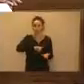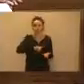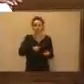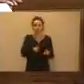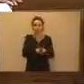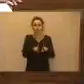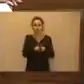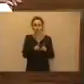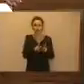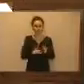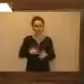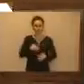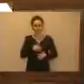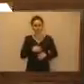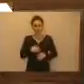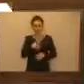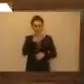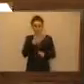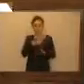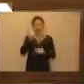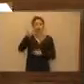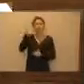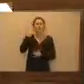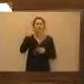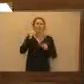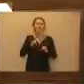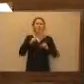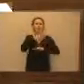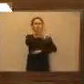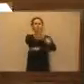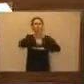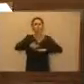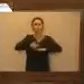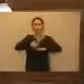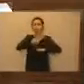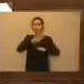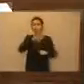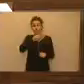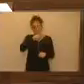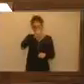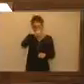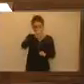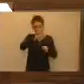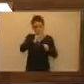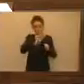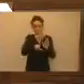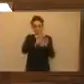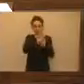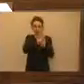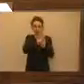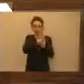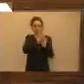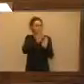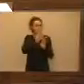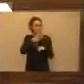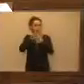pues tenemos inquietud porque ustedes tienen un historial de altos cargos del Partido Socialista que han pasado de legislar en favor de unas determinadas empresas